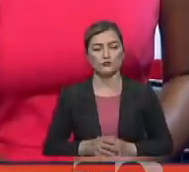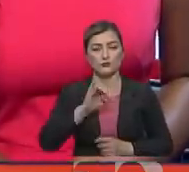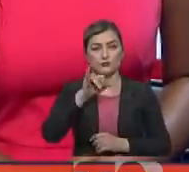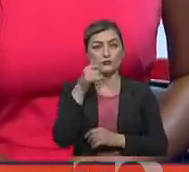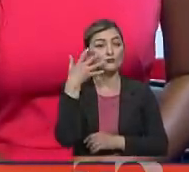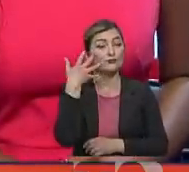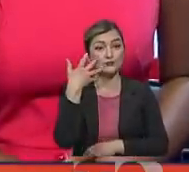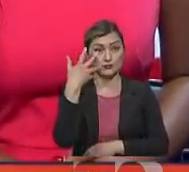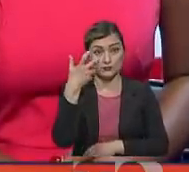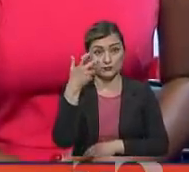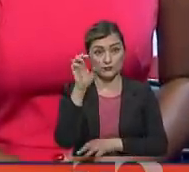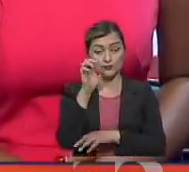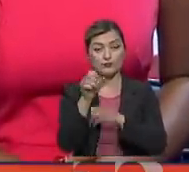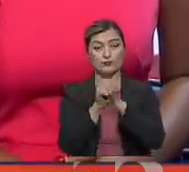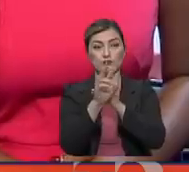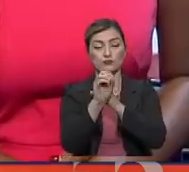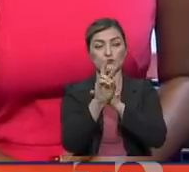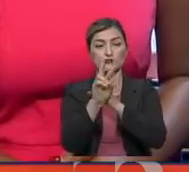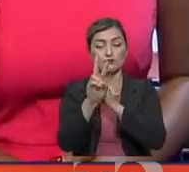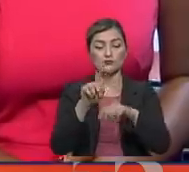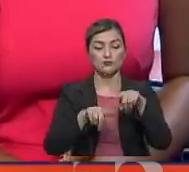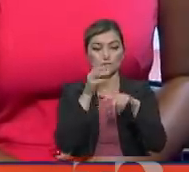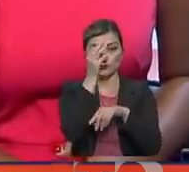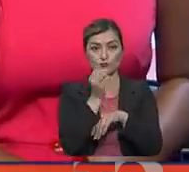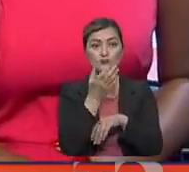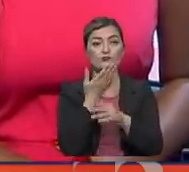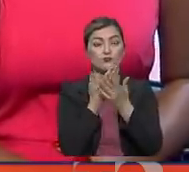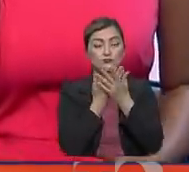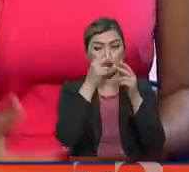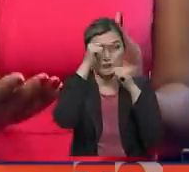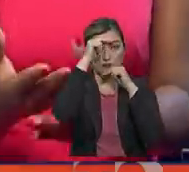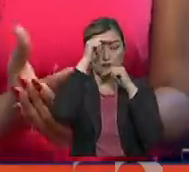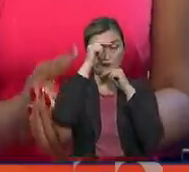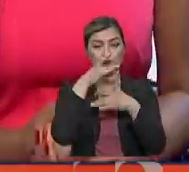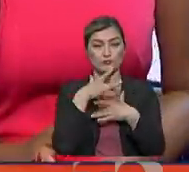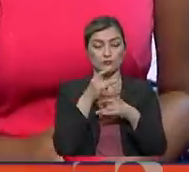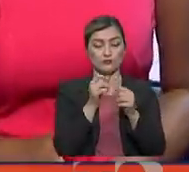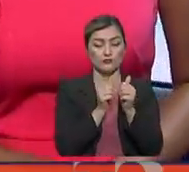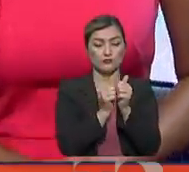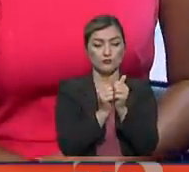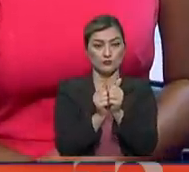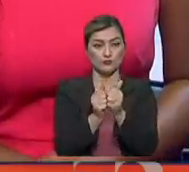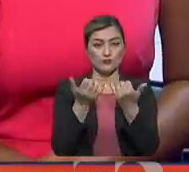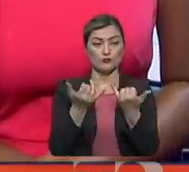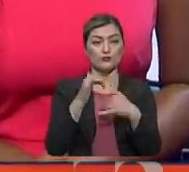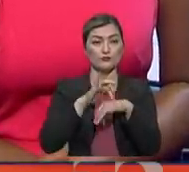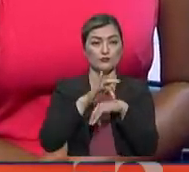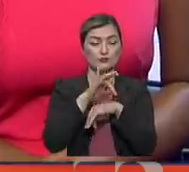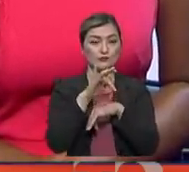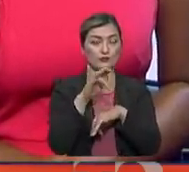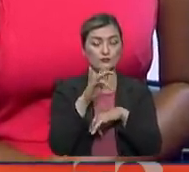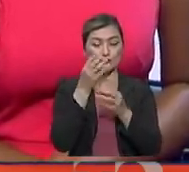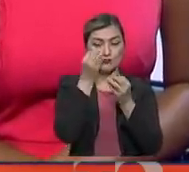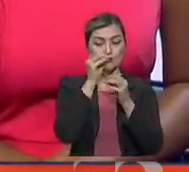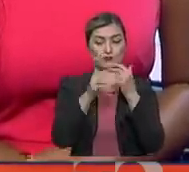Jueves 13 de enero de 2022, amigos, buenos días, gracias por estar junto a nosotros. Un gusto acompañarles desde tempranito para